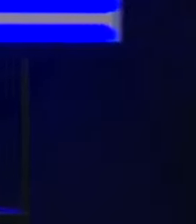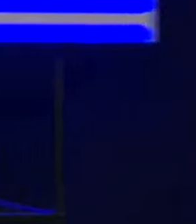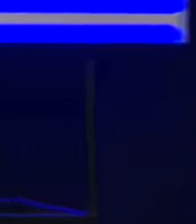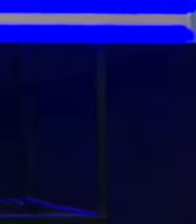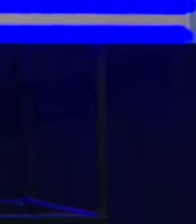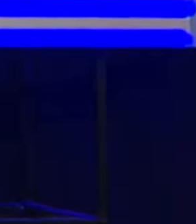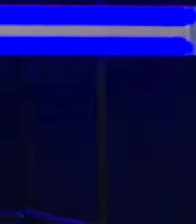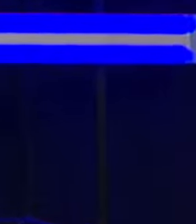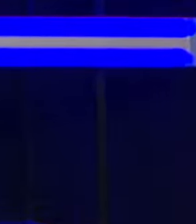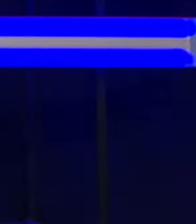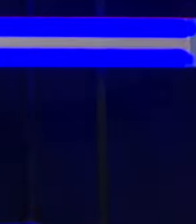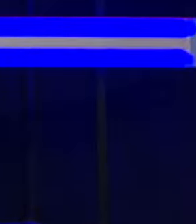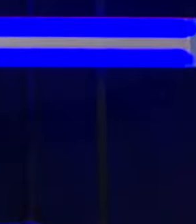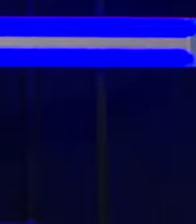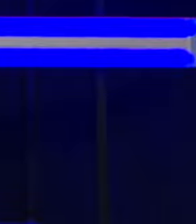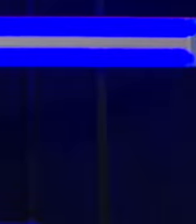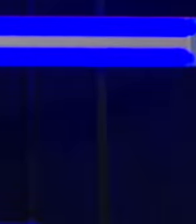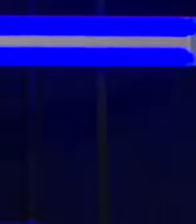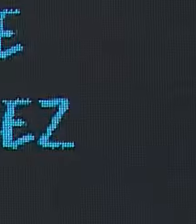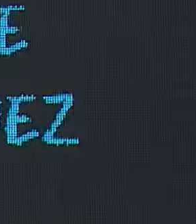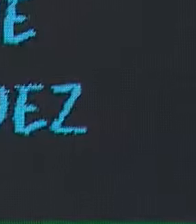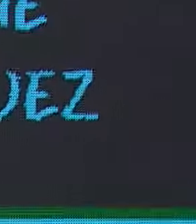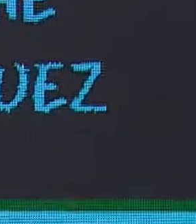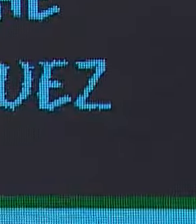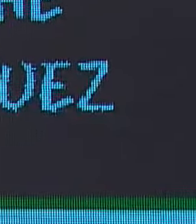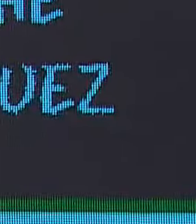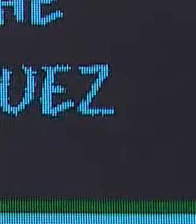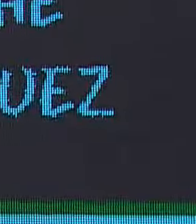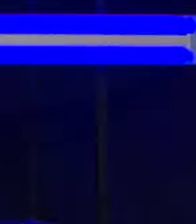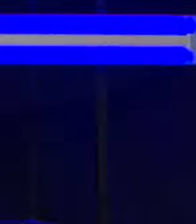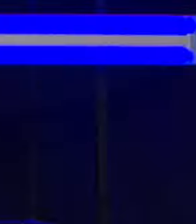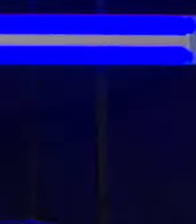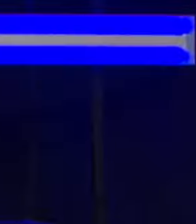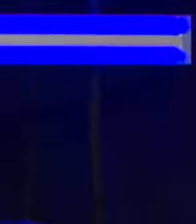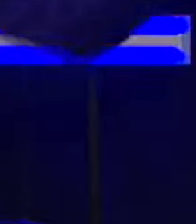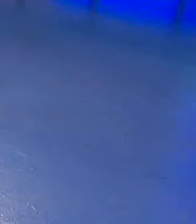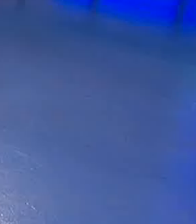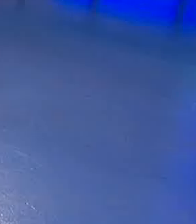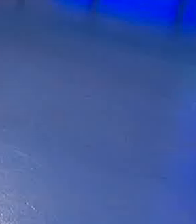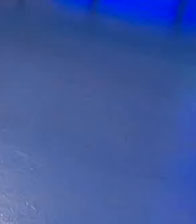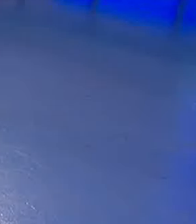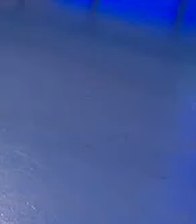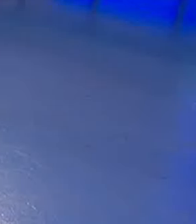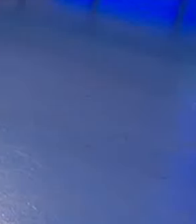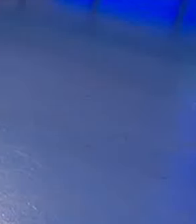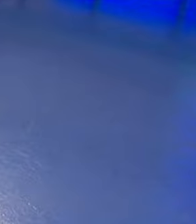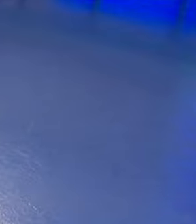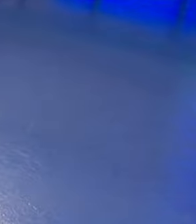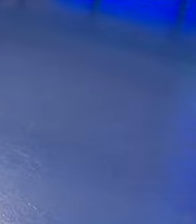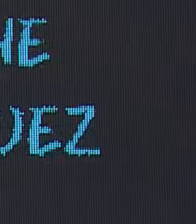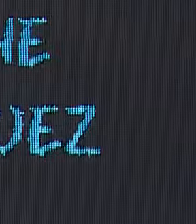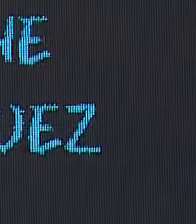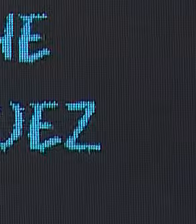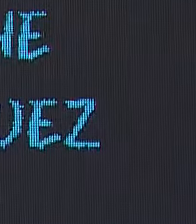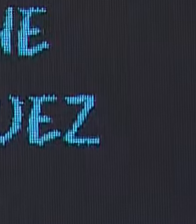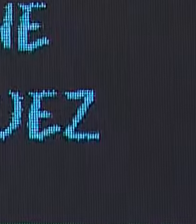que aplaudir a mí misma. Sí, sí, sí. Gracias a todos. Y la, gracias, gracias. Fue muy bueno, fue espectacular. ¿Qué gusto de